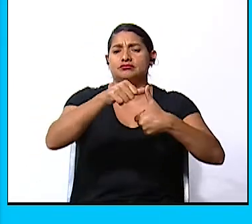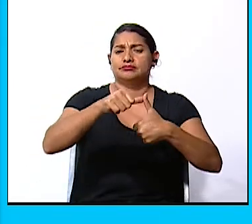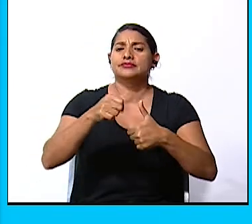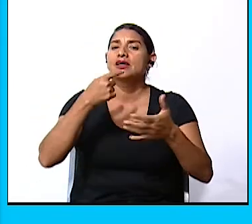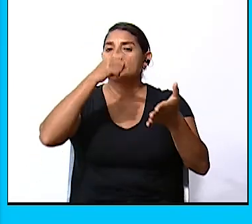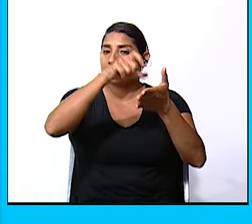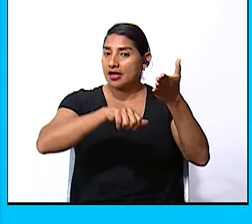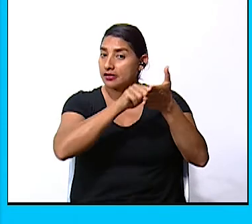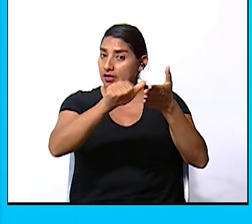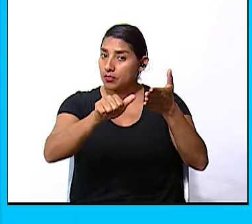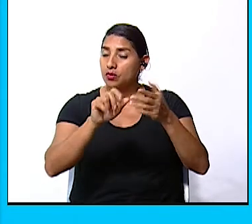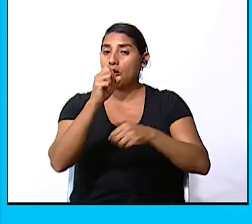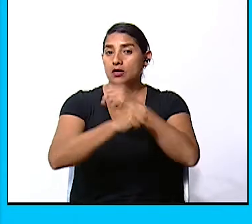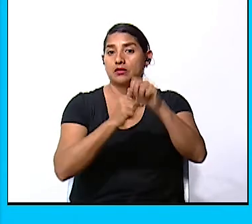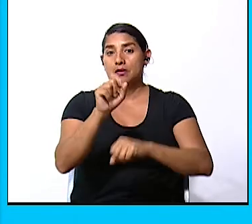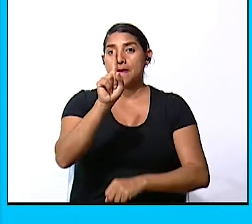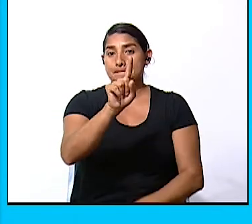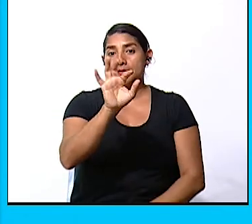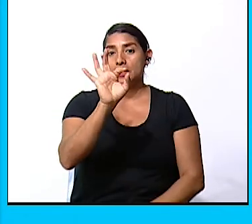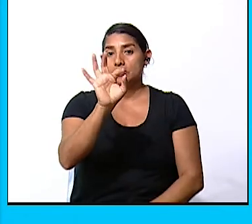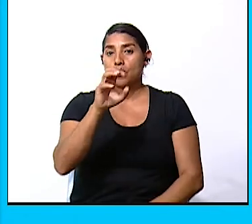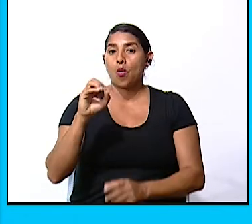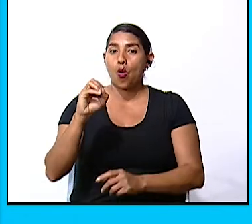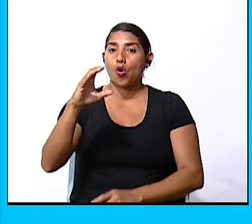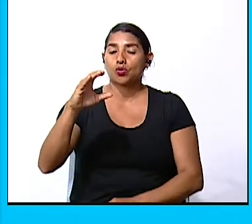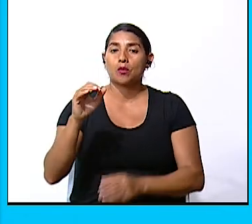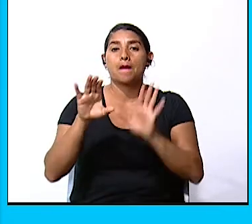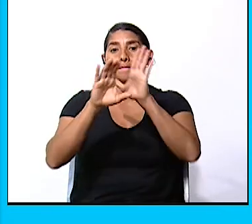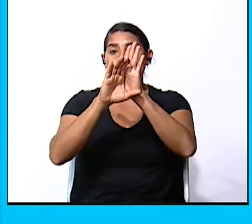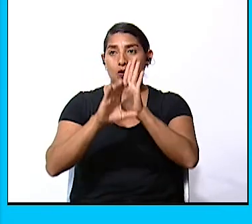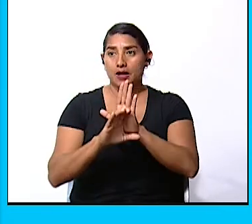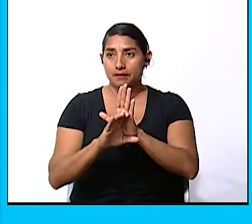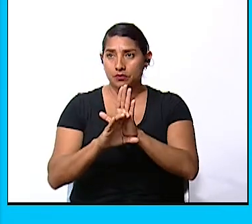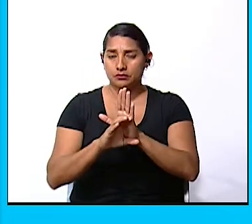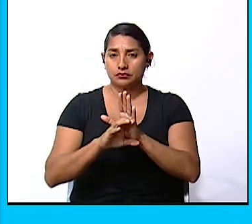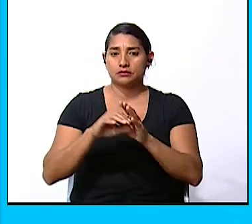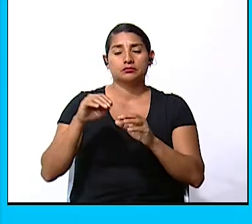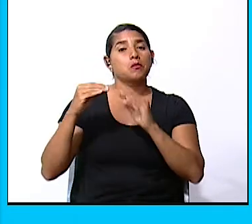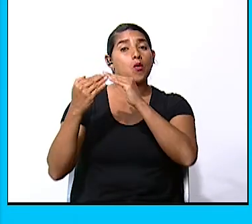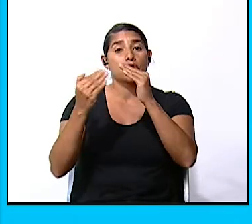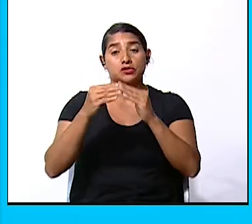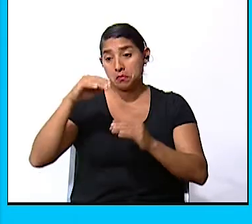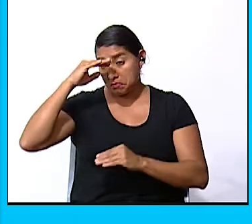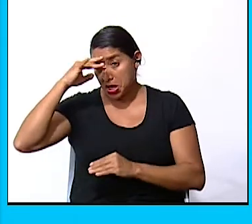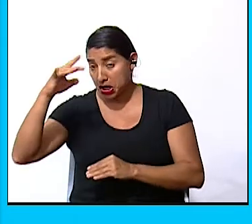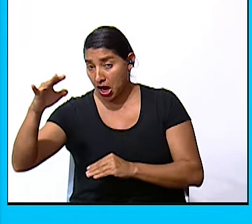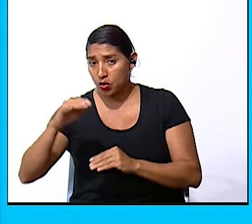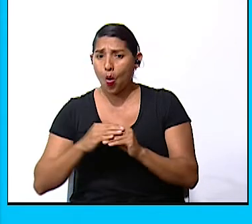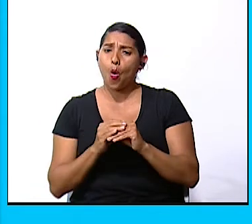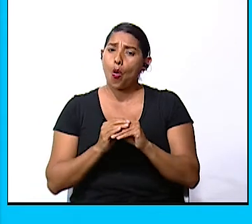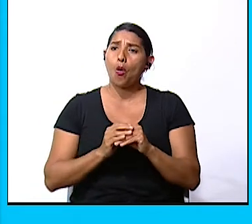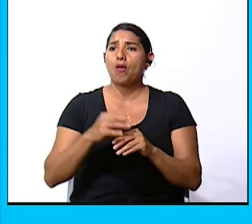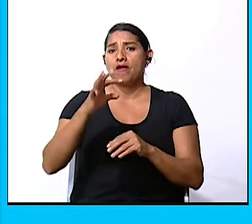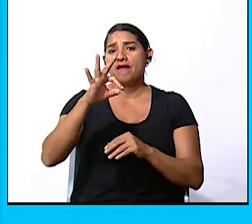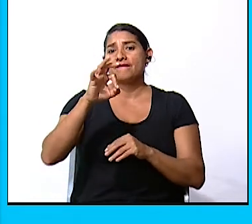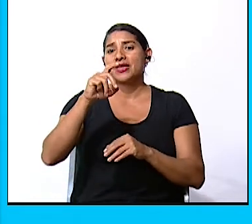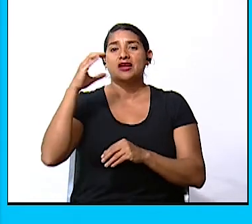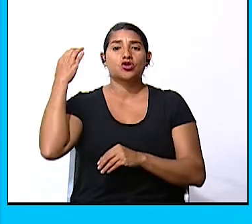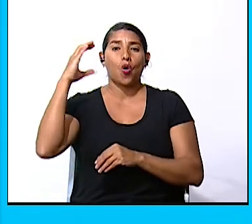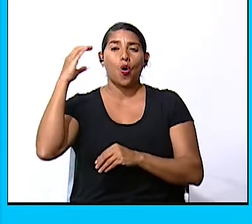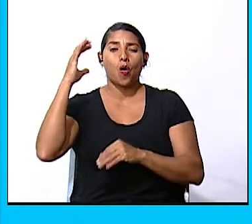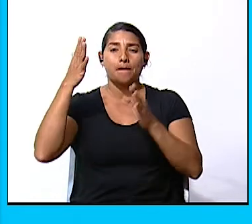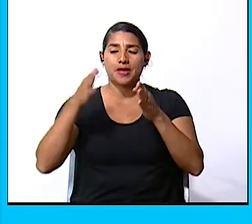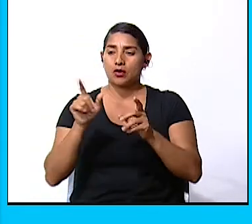de Independencia del 29 de octubre, como por ejemplo el Imperio Mexicano o la Federación Colombiana.